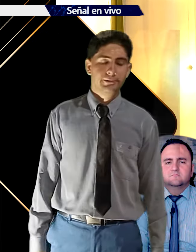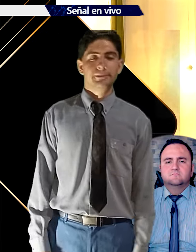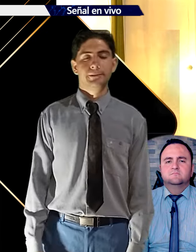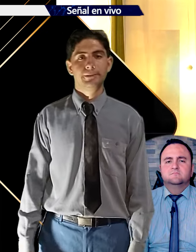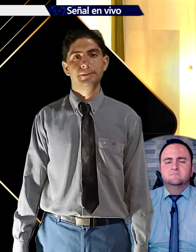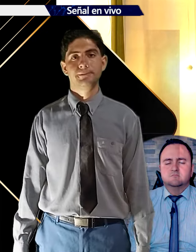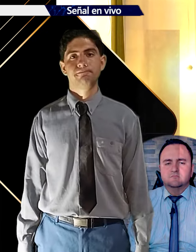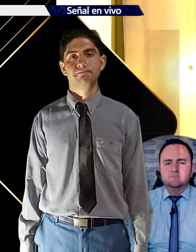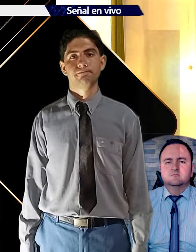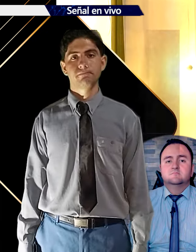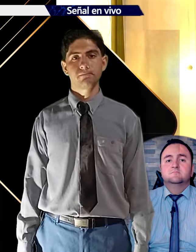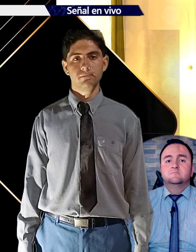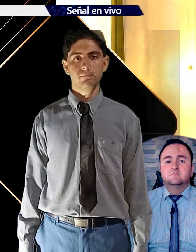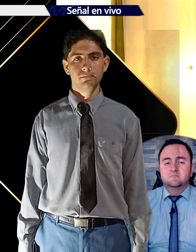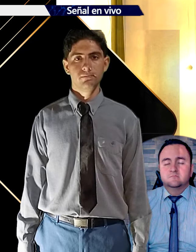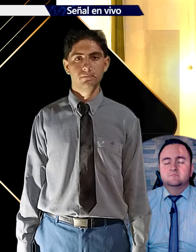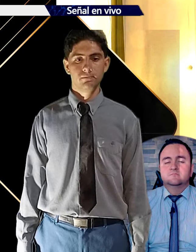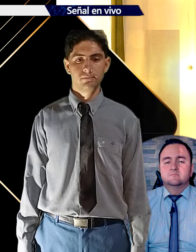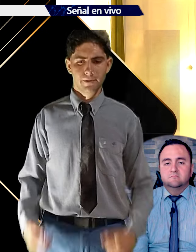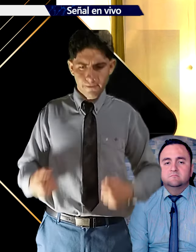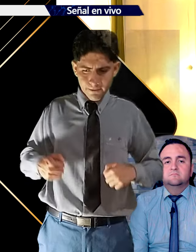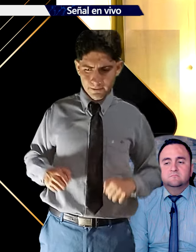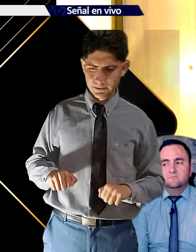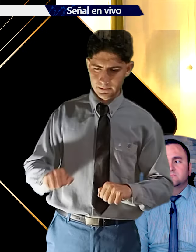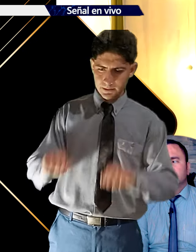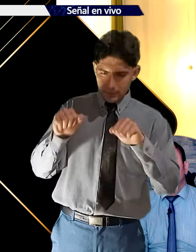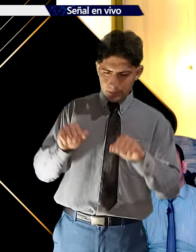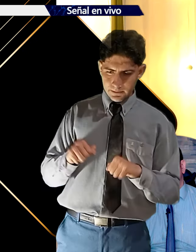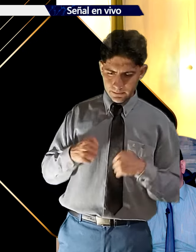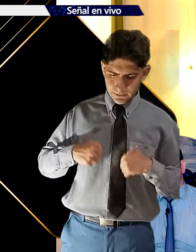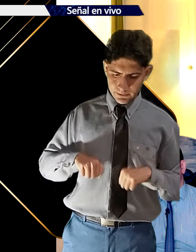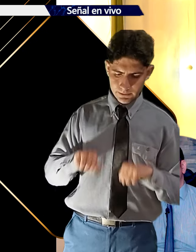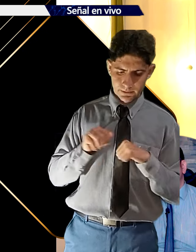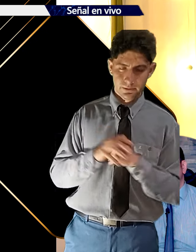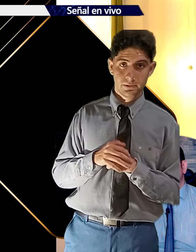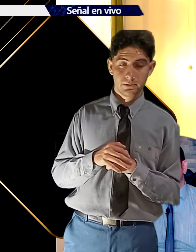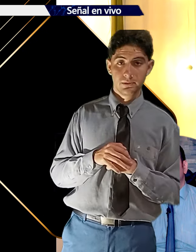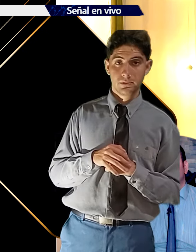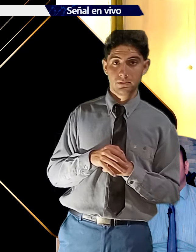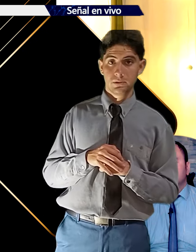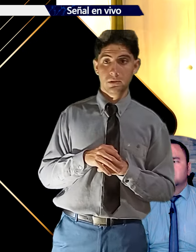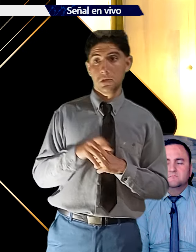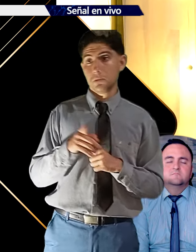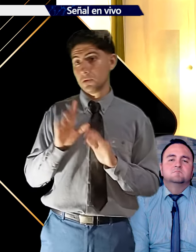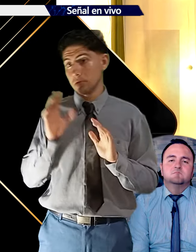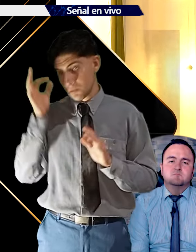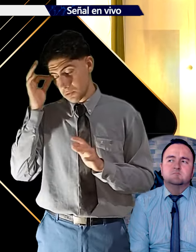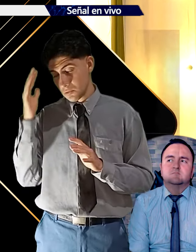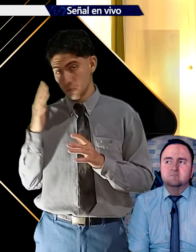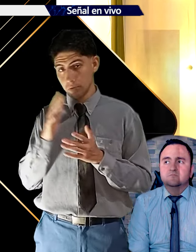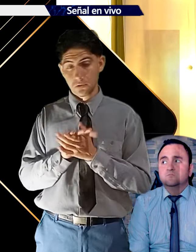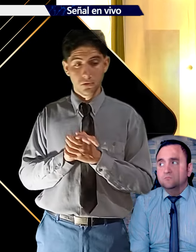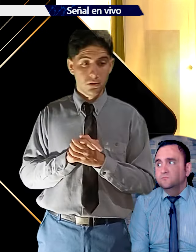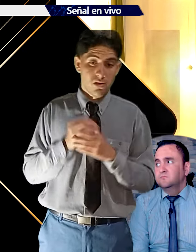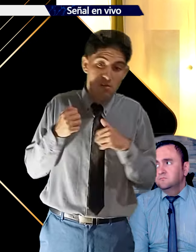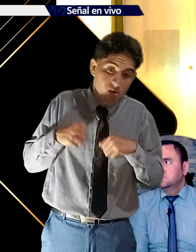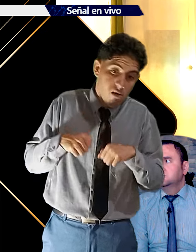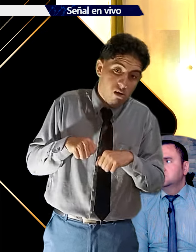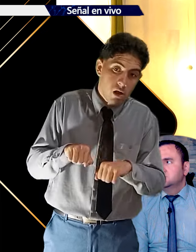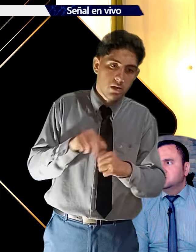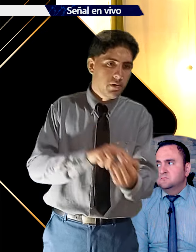Porque te repito, esfuerzo y carácter, los dos juntos. Porque